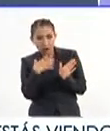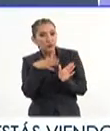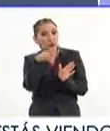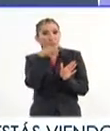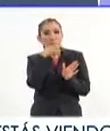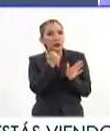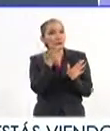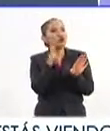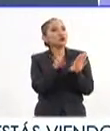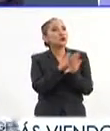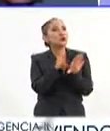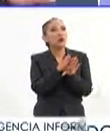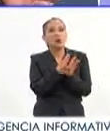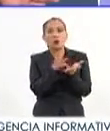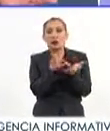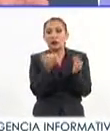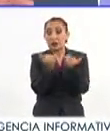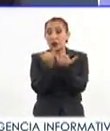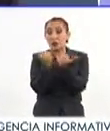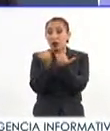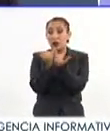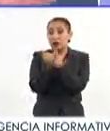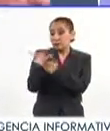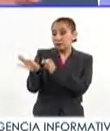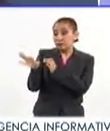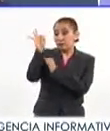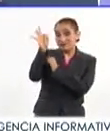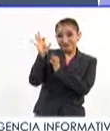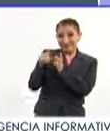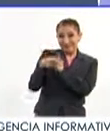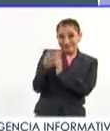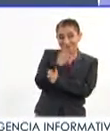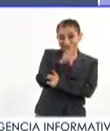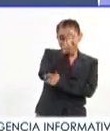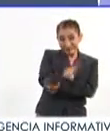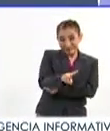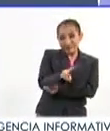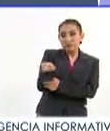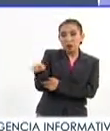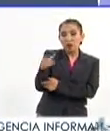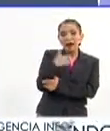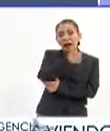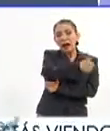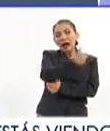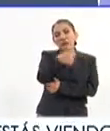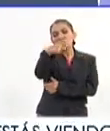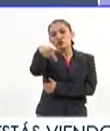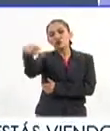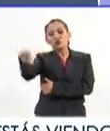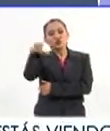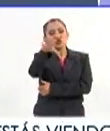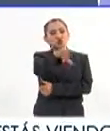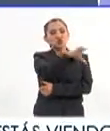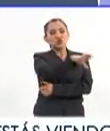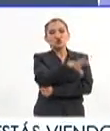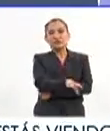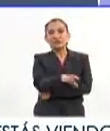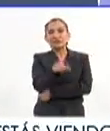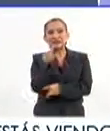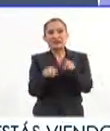podemos tomar tal como una fuente como la original o la verdadera, porque cada una se va a adecuar a